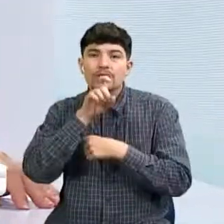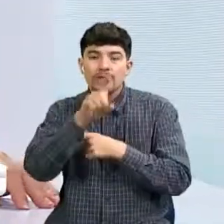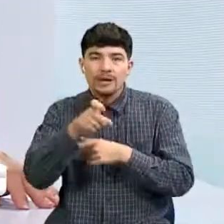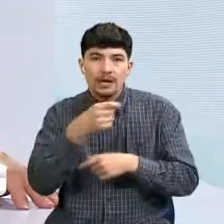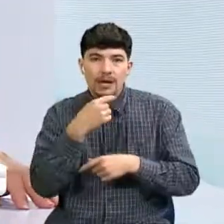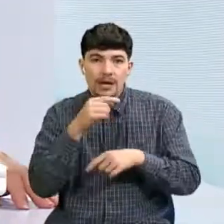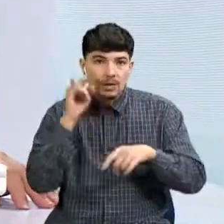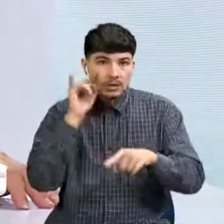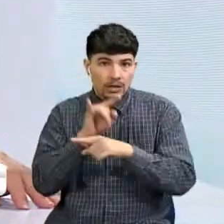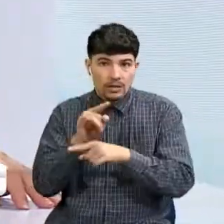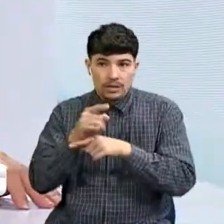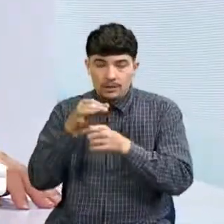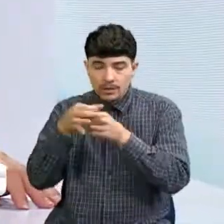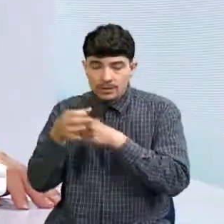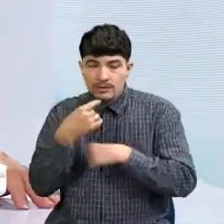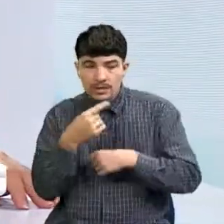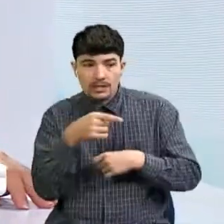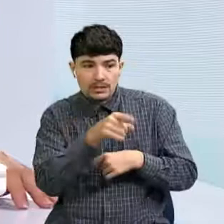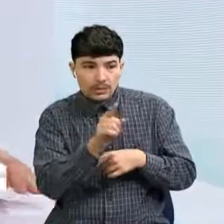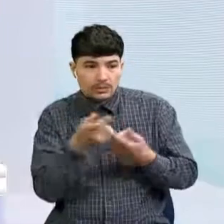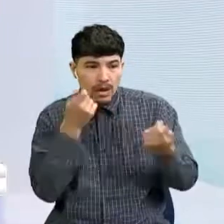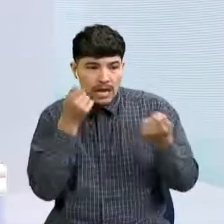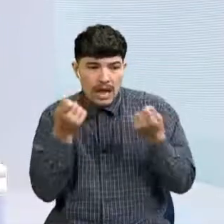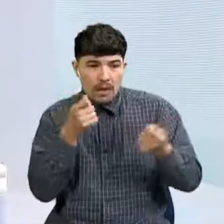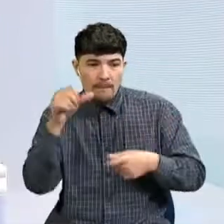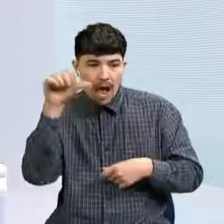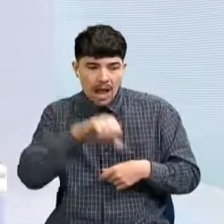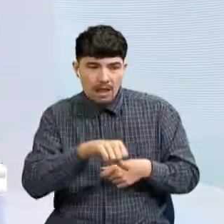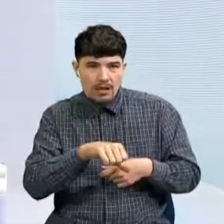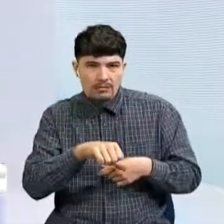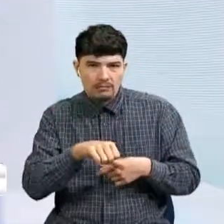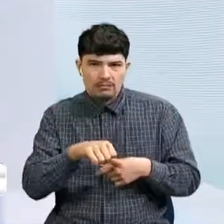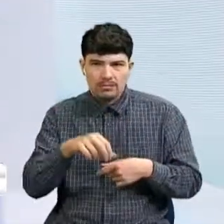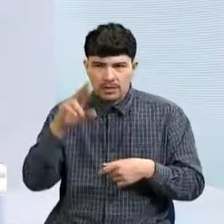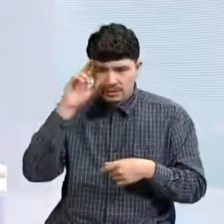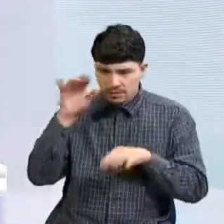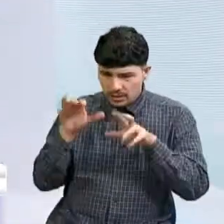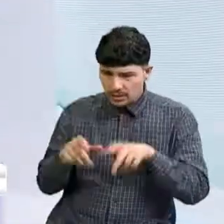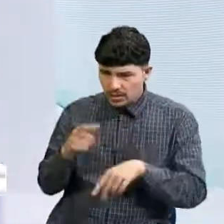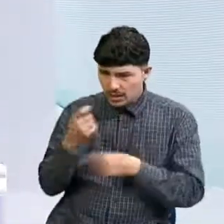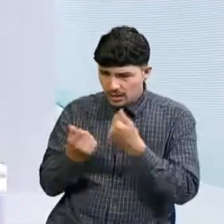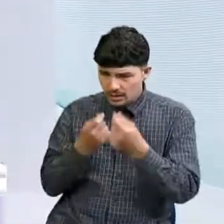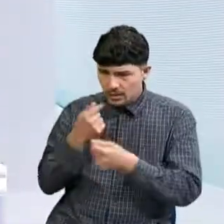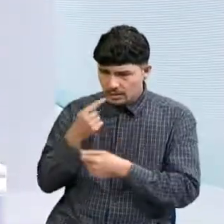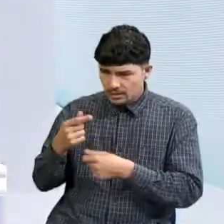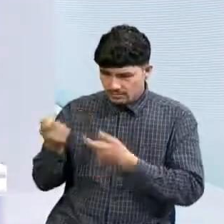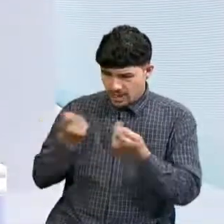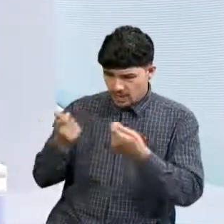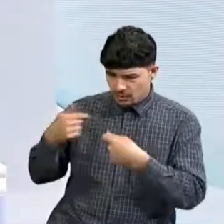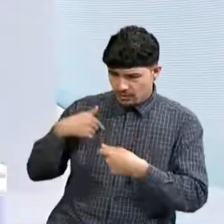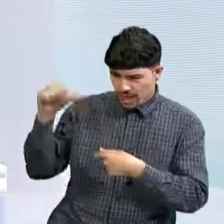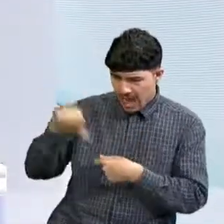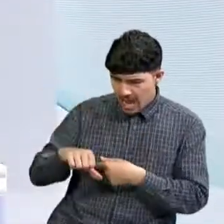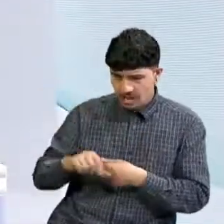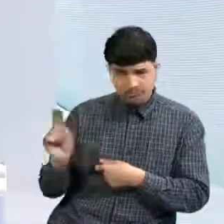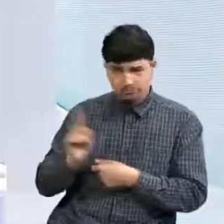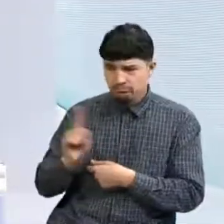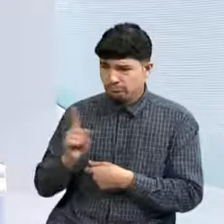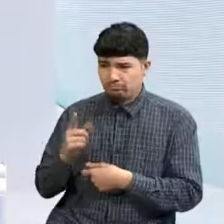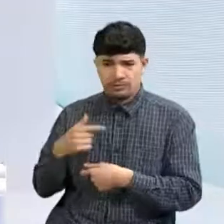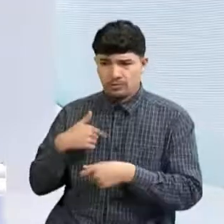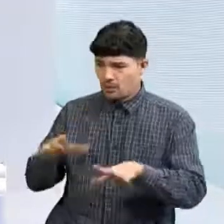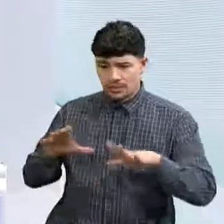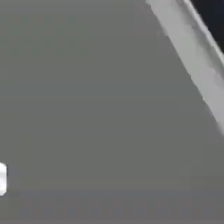estado financiero del municipio se maneja folclóricamente versión que fue rechazada por la secretaria de hacienda carlos cárdenas buenas tardes usted no tiene